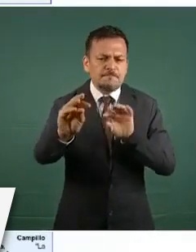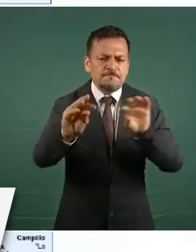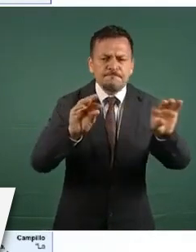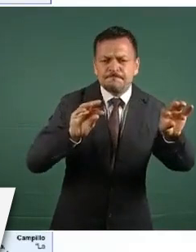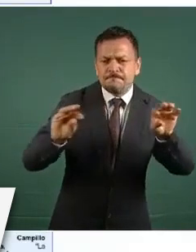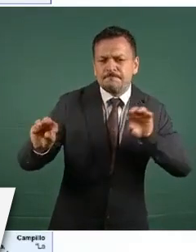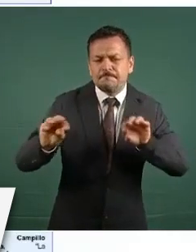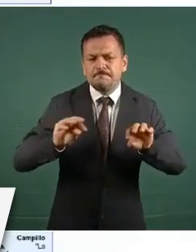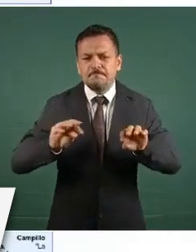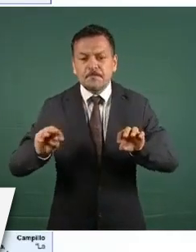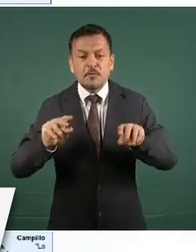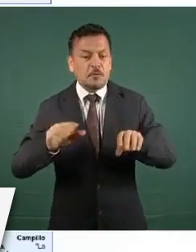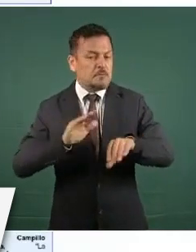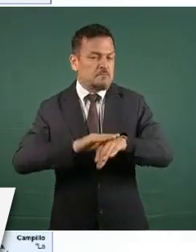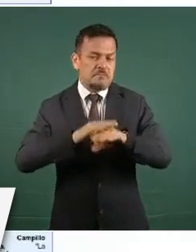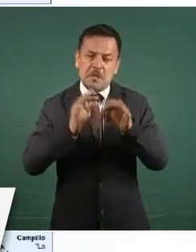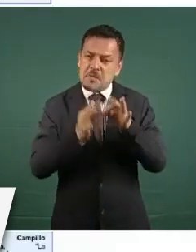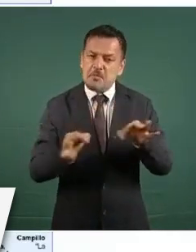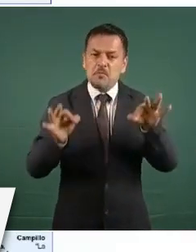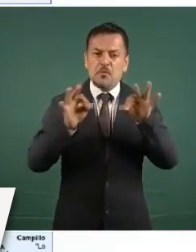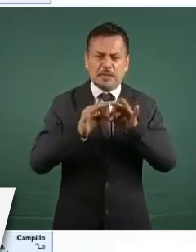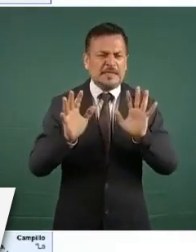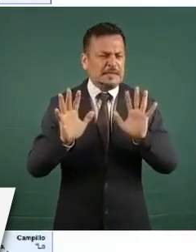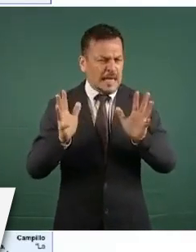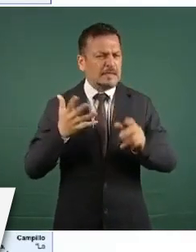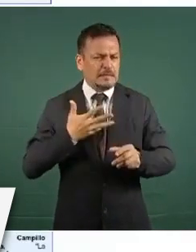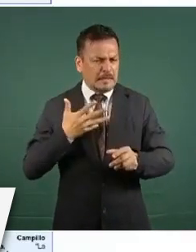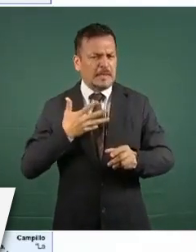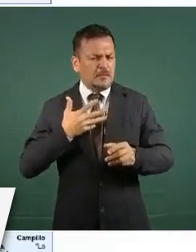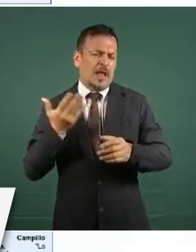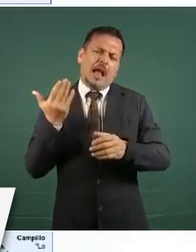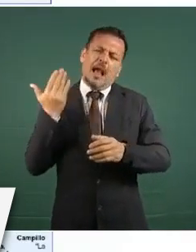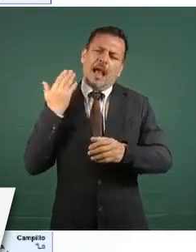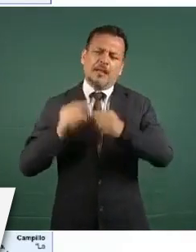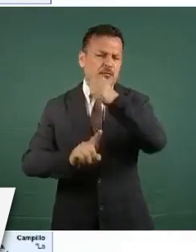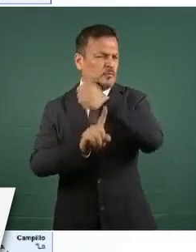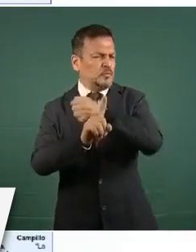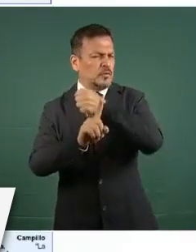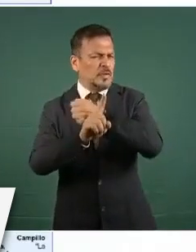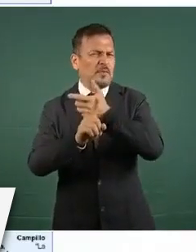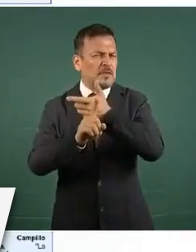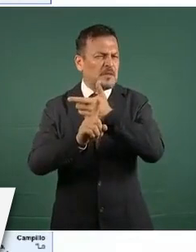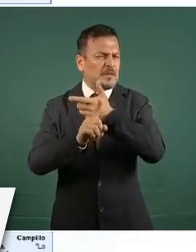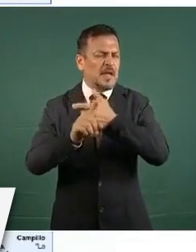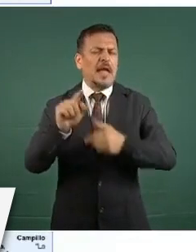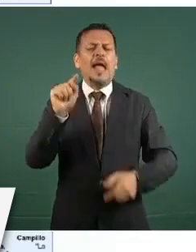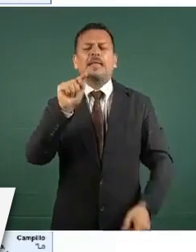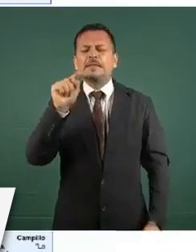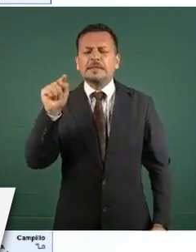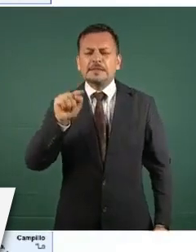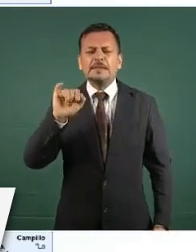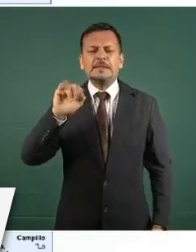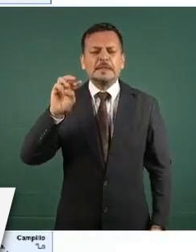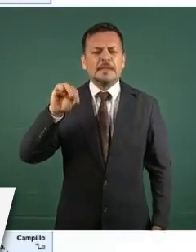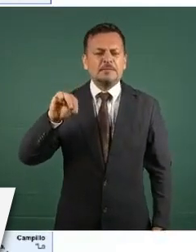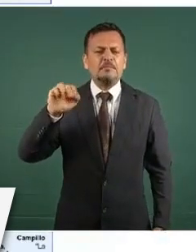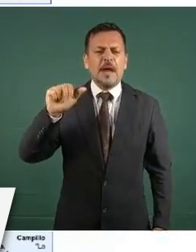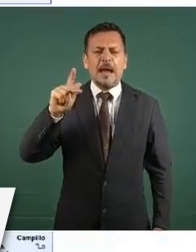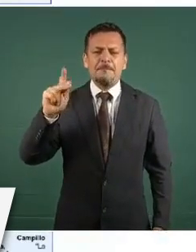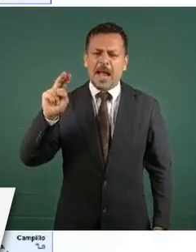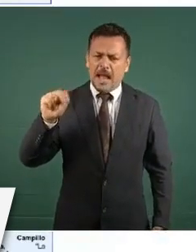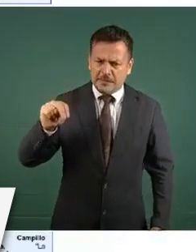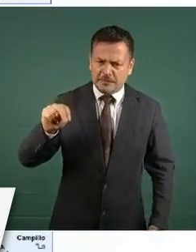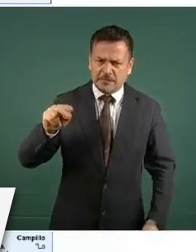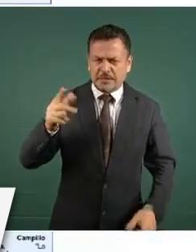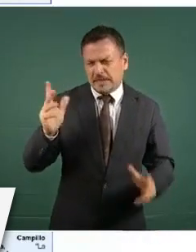dispensar cosas muy importantes ya traíamos un problema muy serio en zimapán que ha logrado dispensarse presidente como lo informamos ya